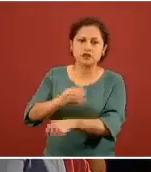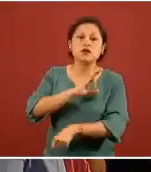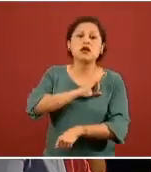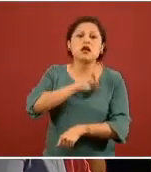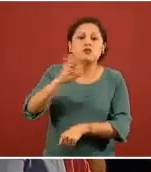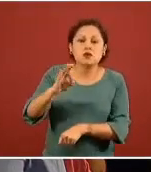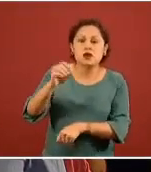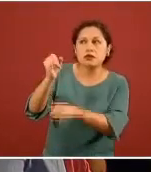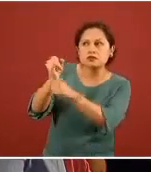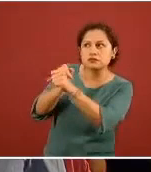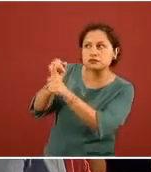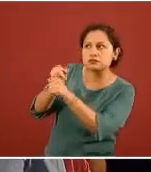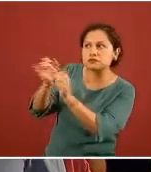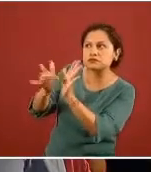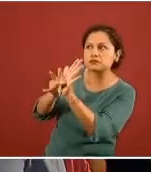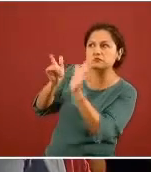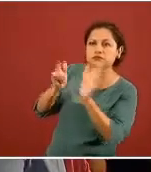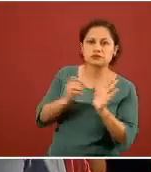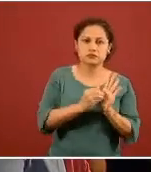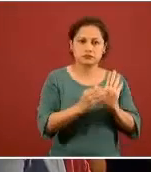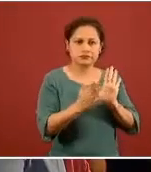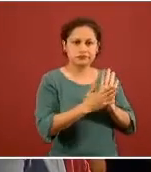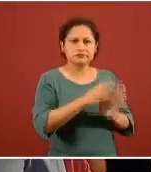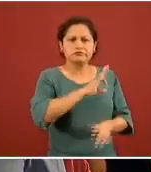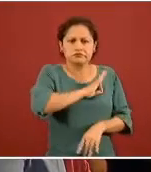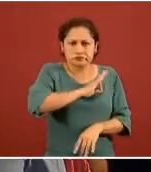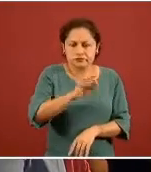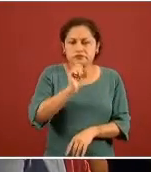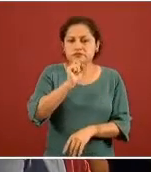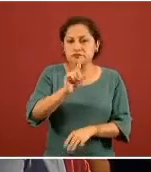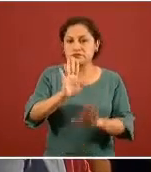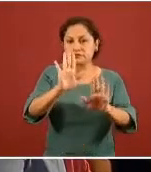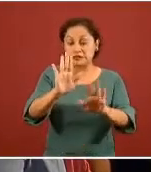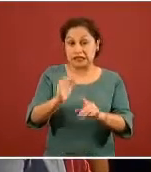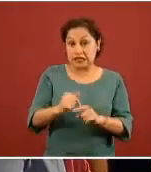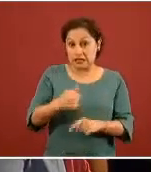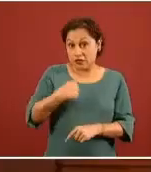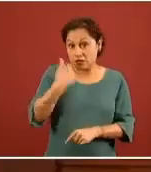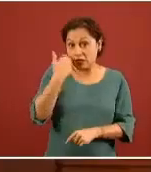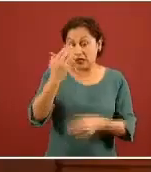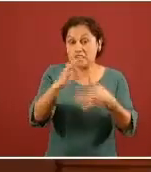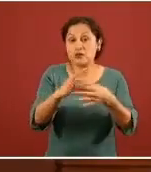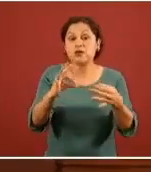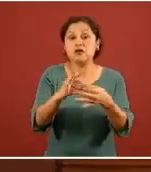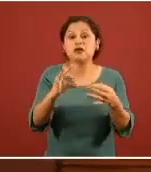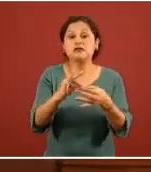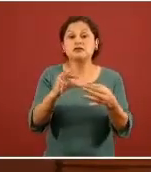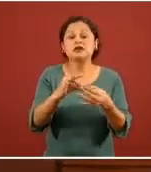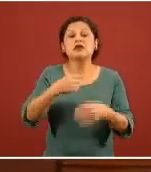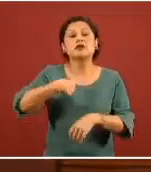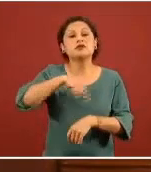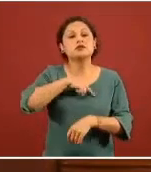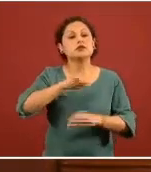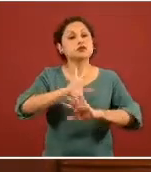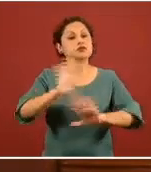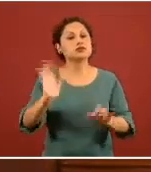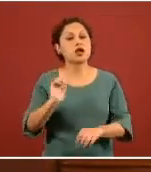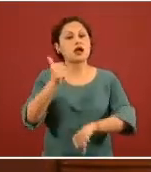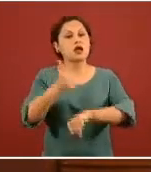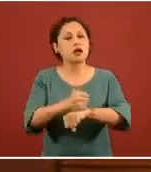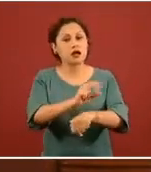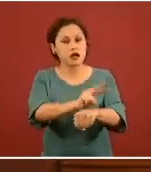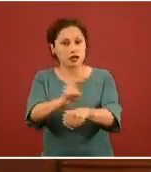evidencia científica. Antes de cerrar, nada más mencionar que hemos implementado también un sistema de vigilancia en particular